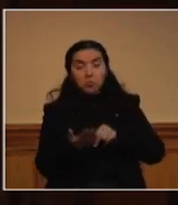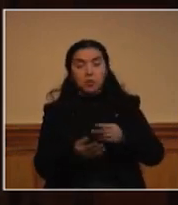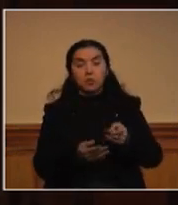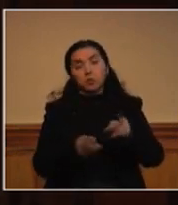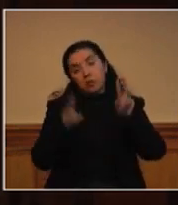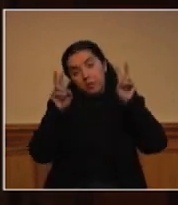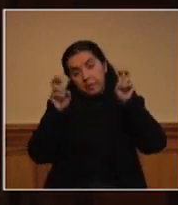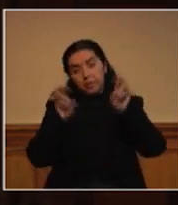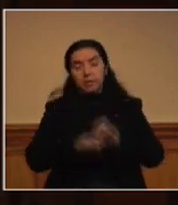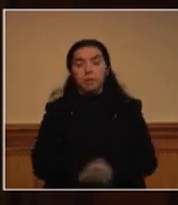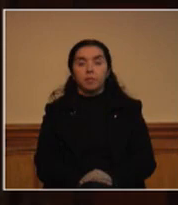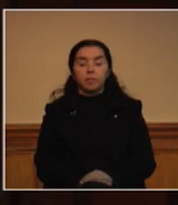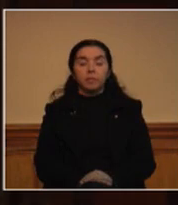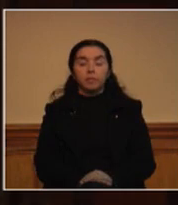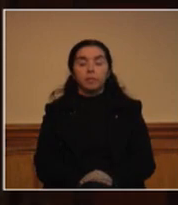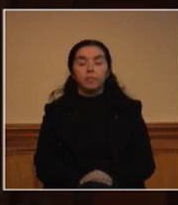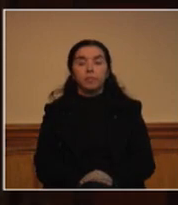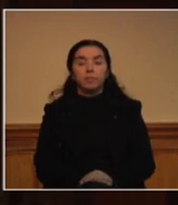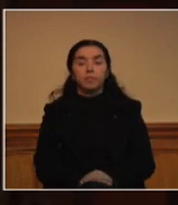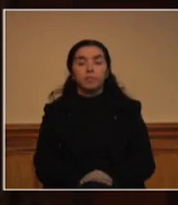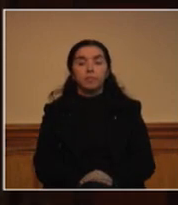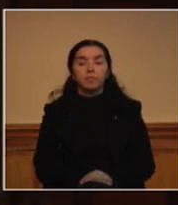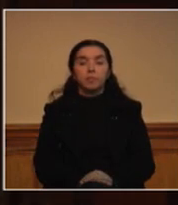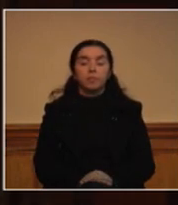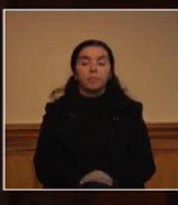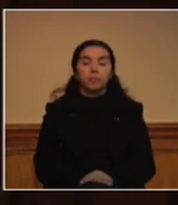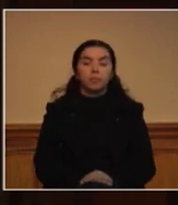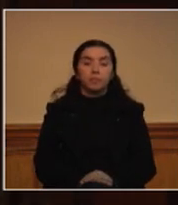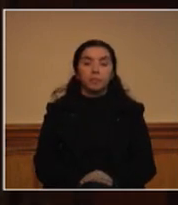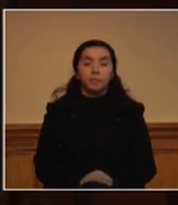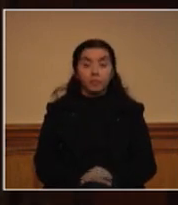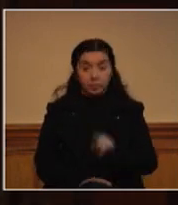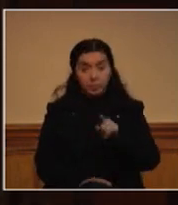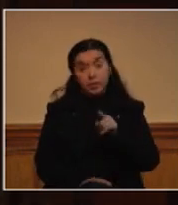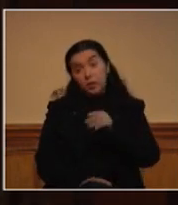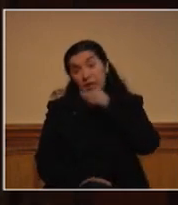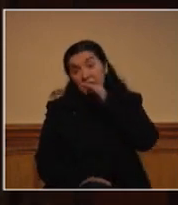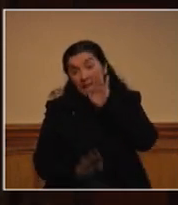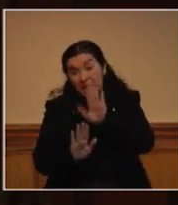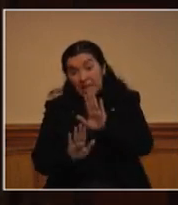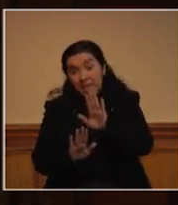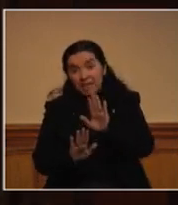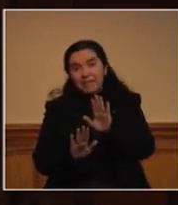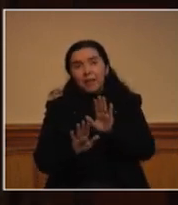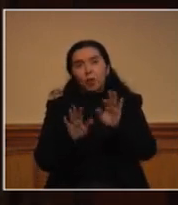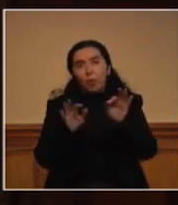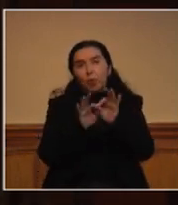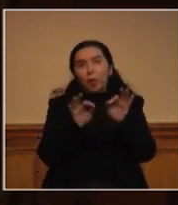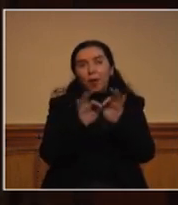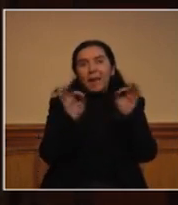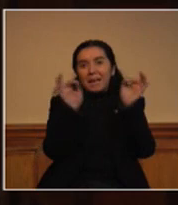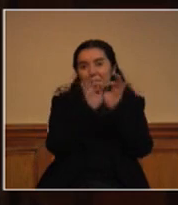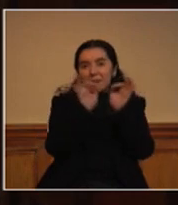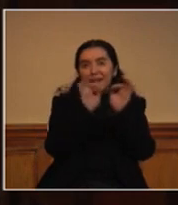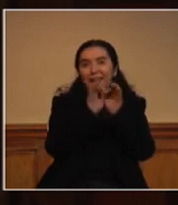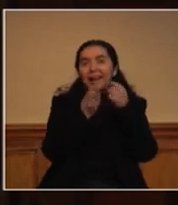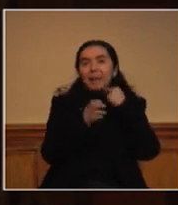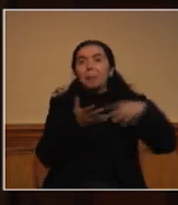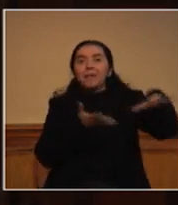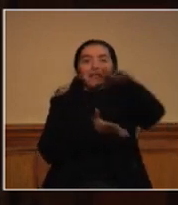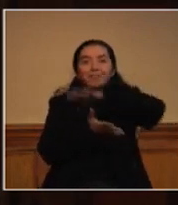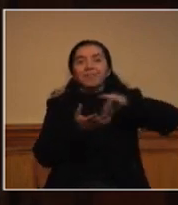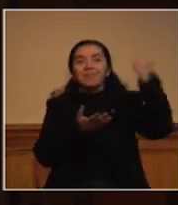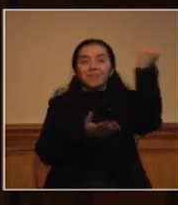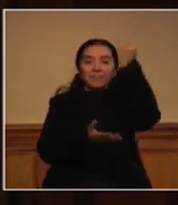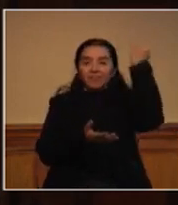frecuentes sobre el tema. Bueno, pues hasta aquí esta introducción que quería hacer de este marco internacional,